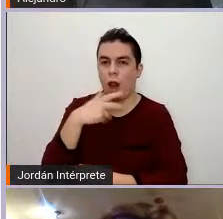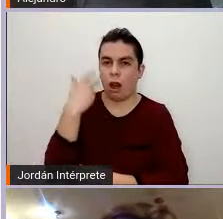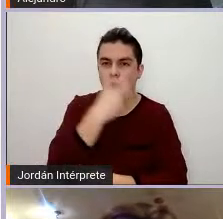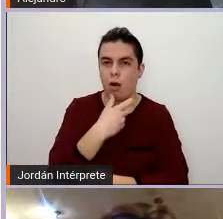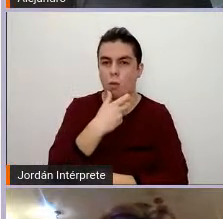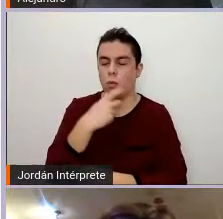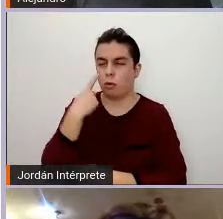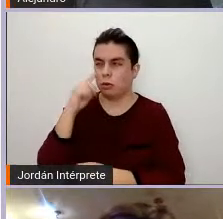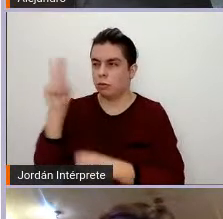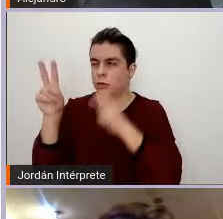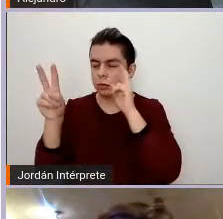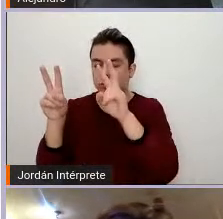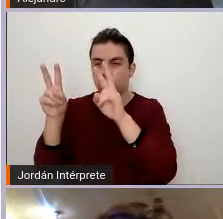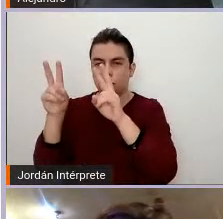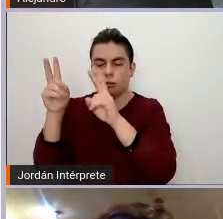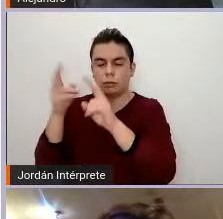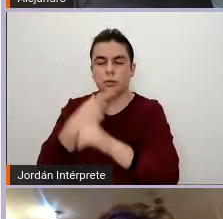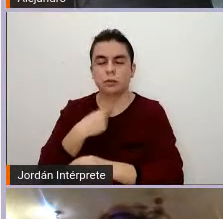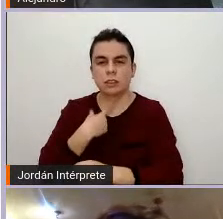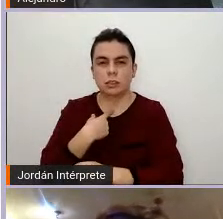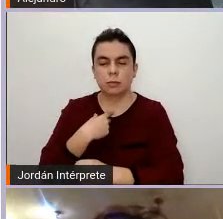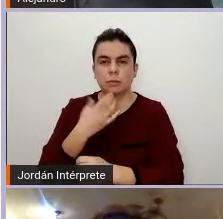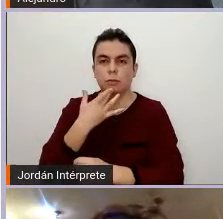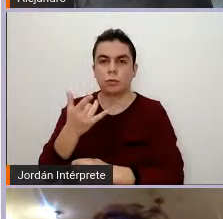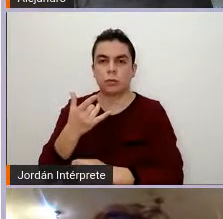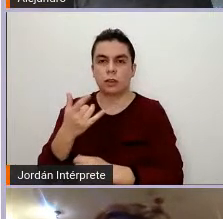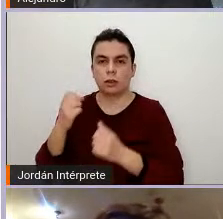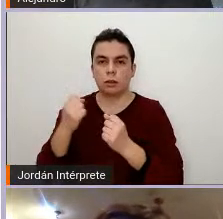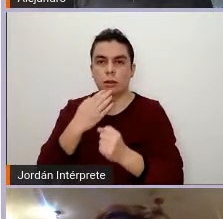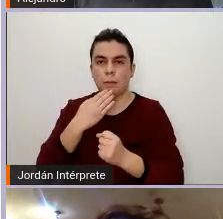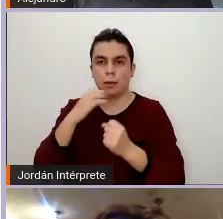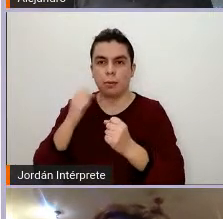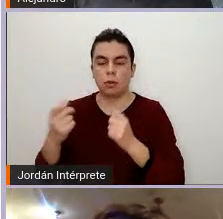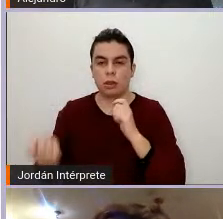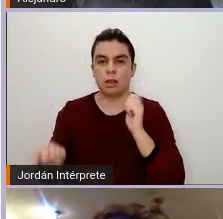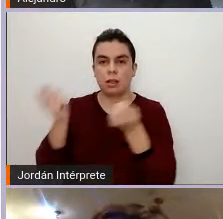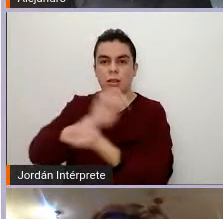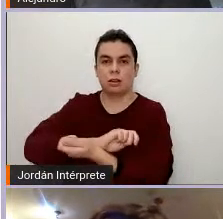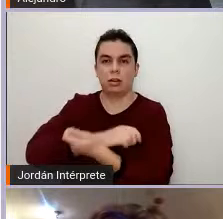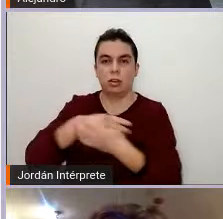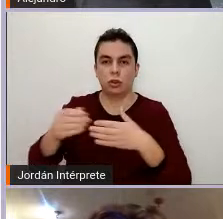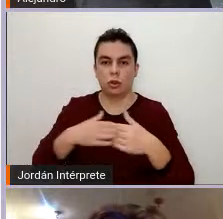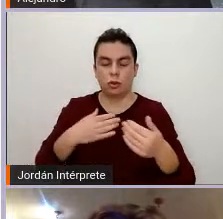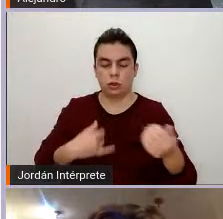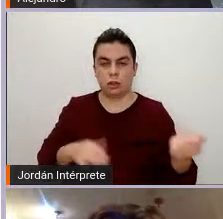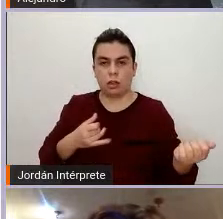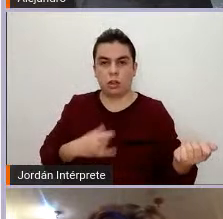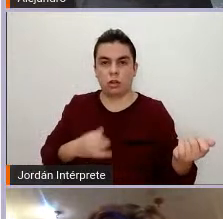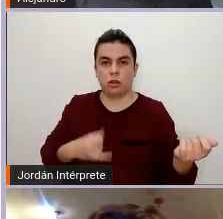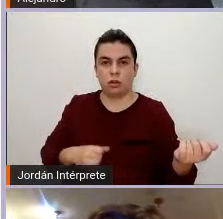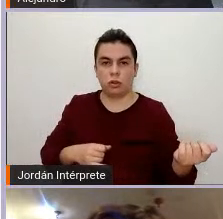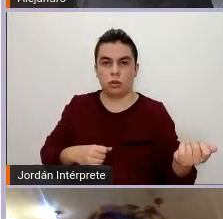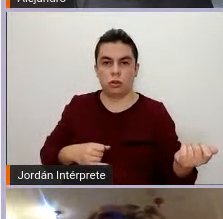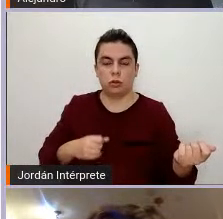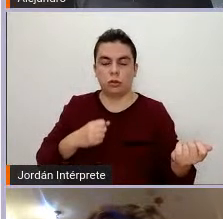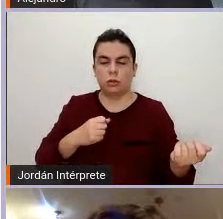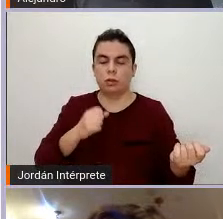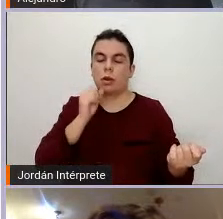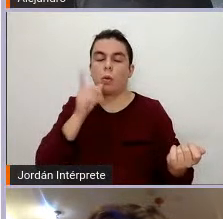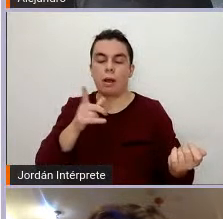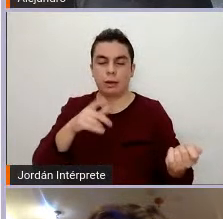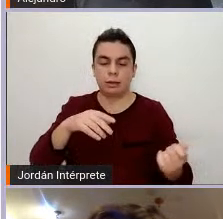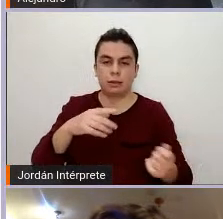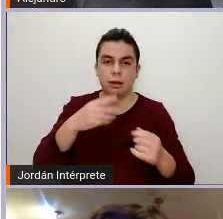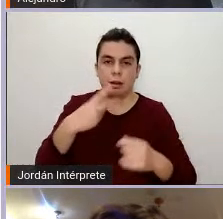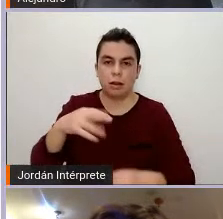tradición escrita por parte de Violeta también fue traducido en su Tocata y Fuga, para quena y tambor, que grabó junto